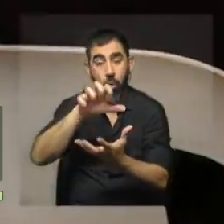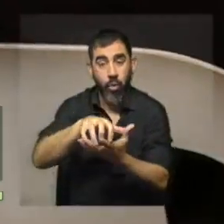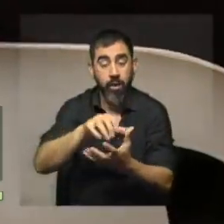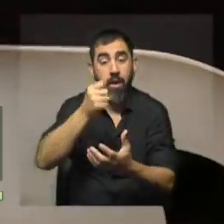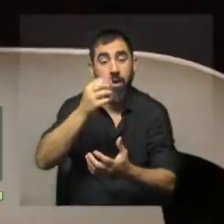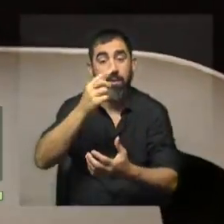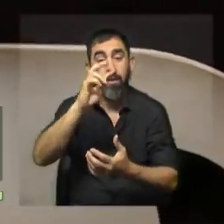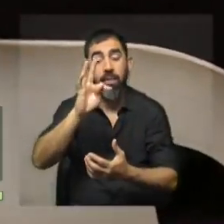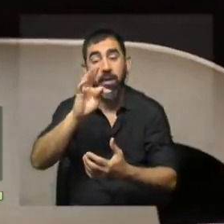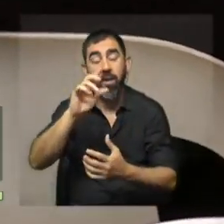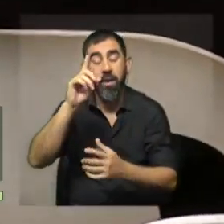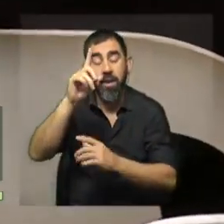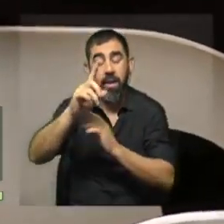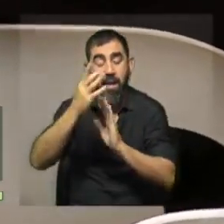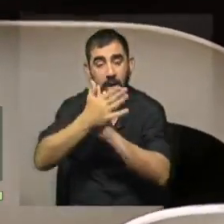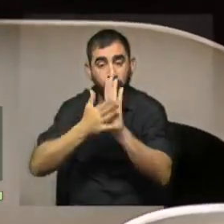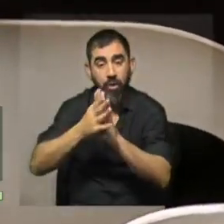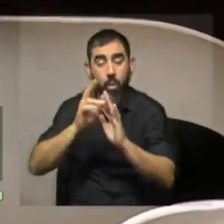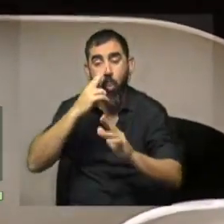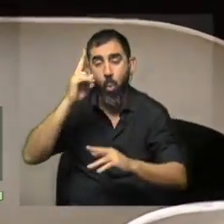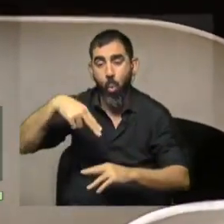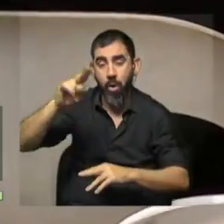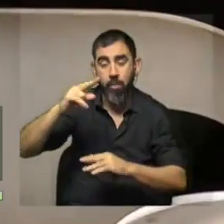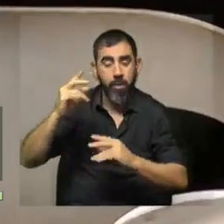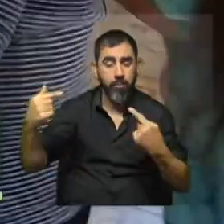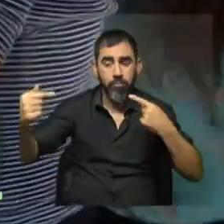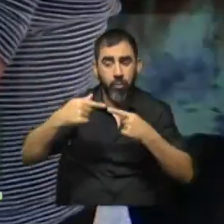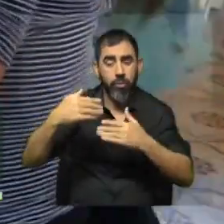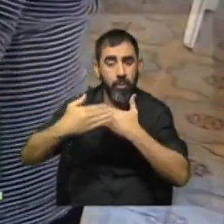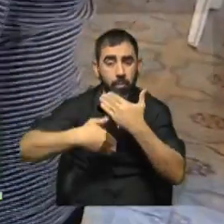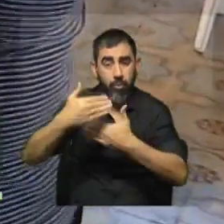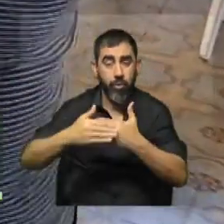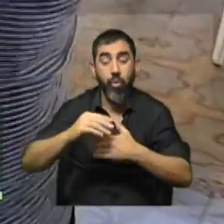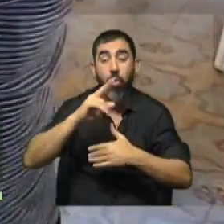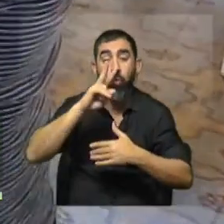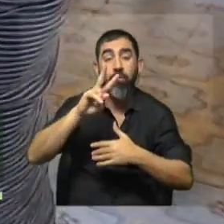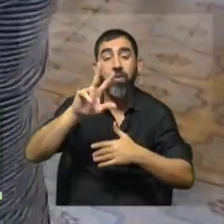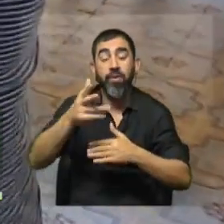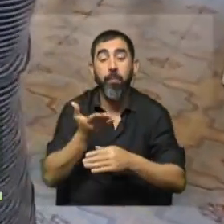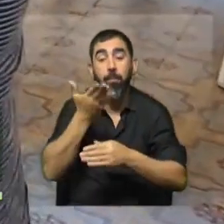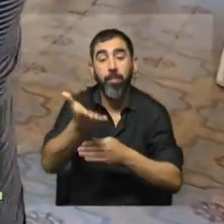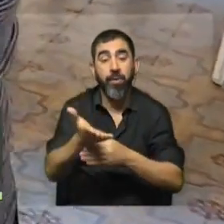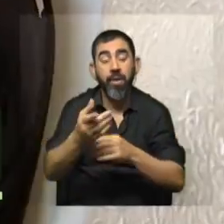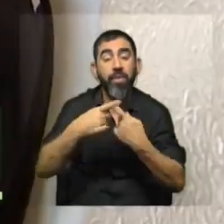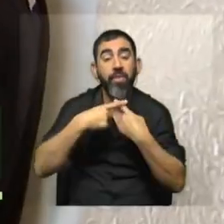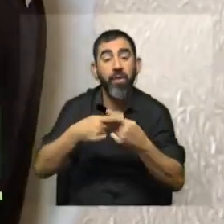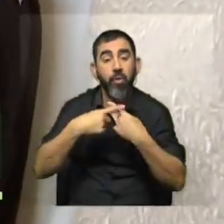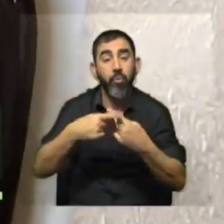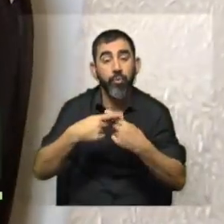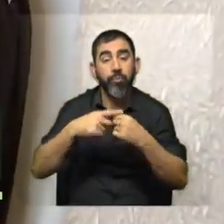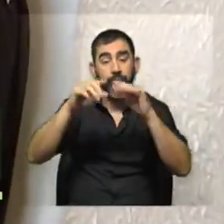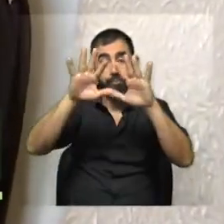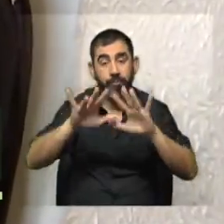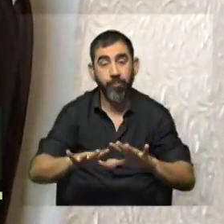ATD nacional, unánimemente, se opusieron a este proceso solicitando que en el 2023 se genere una discusión y